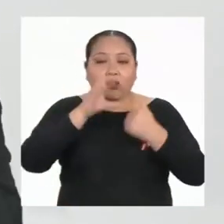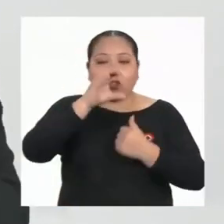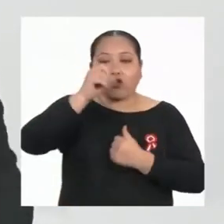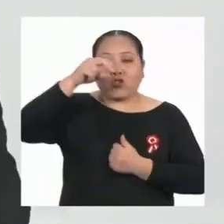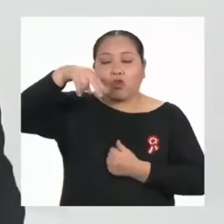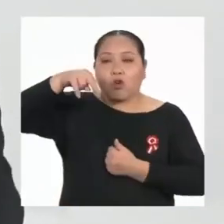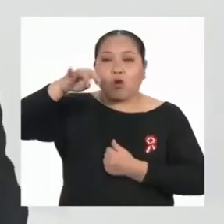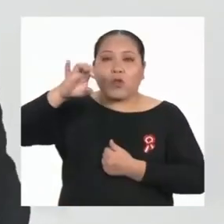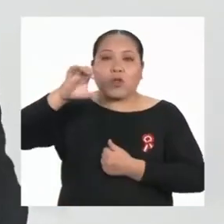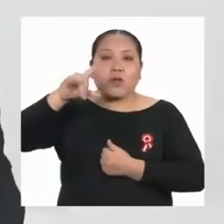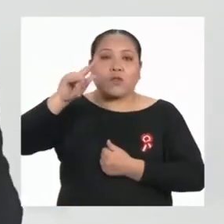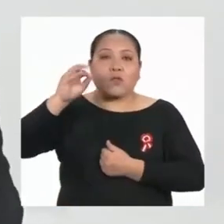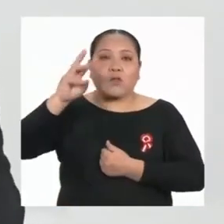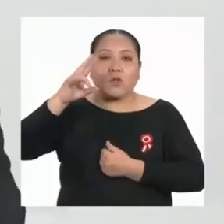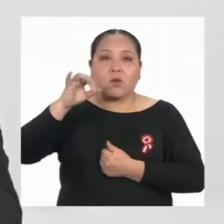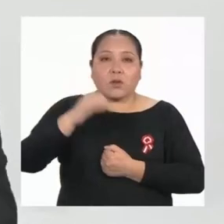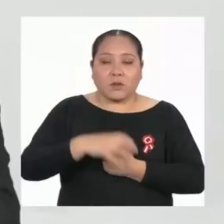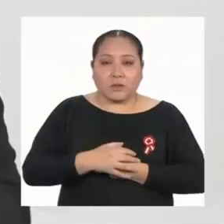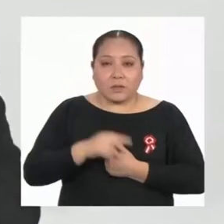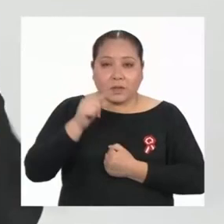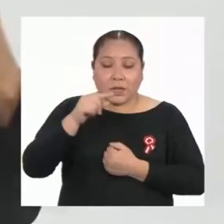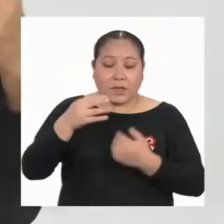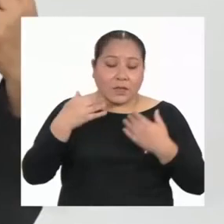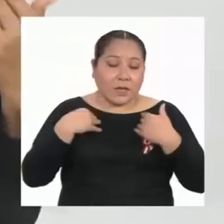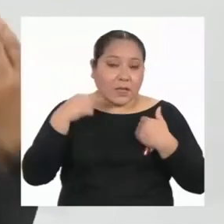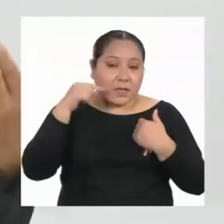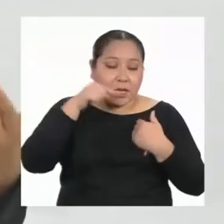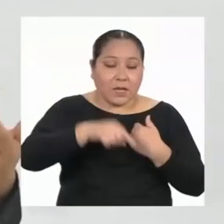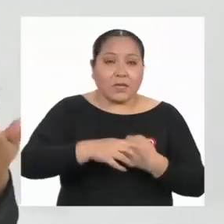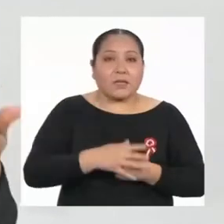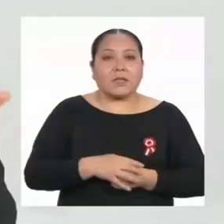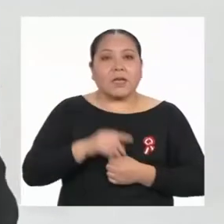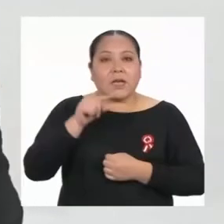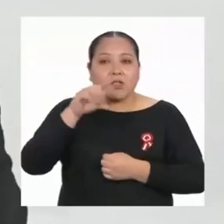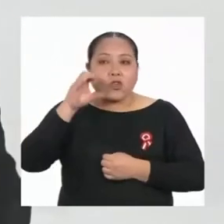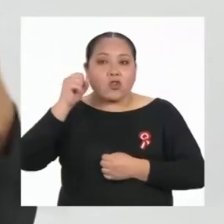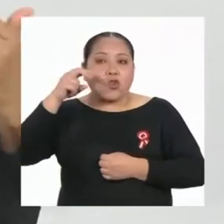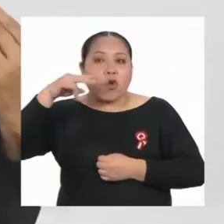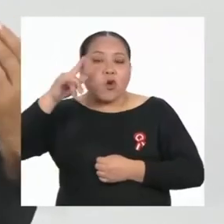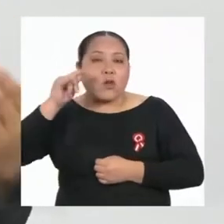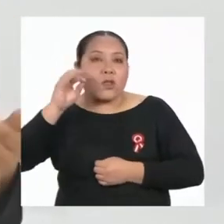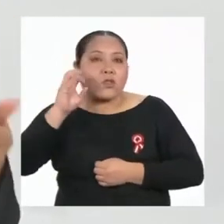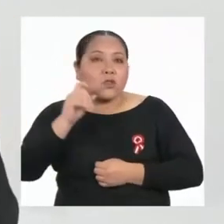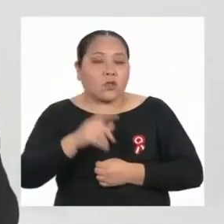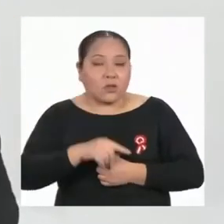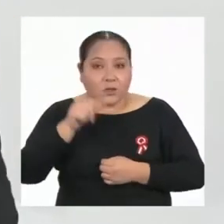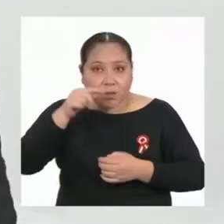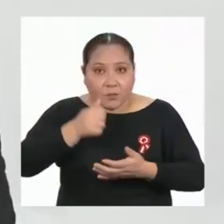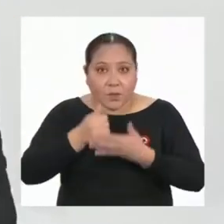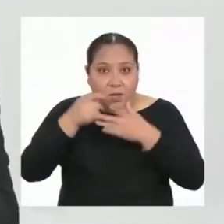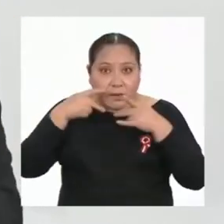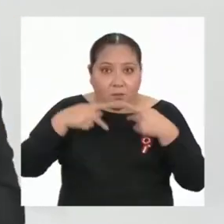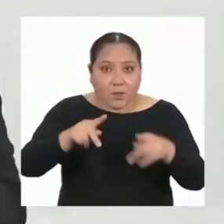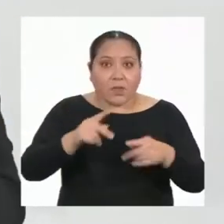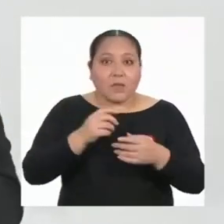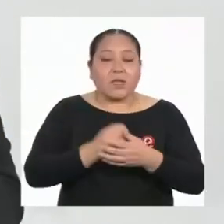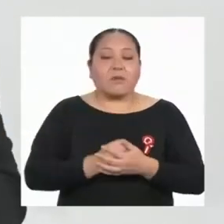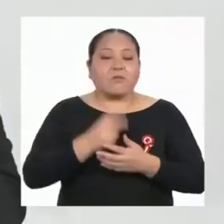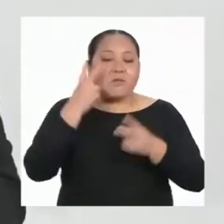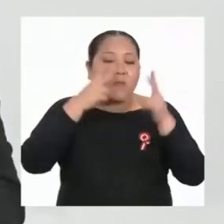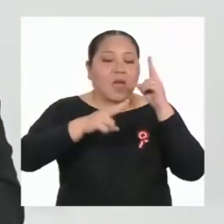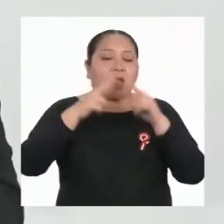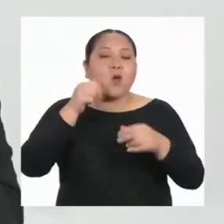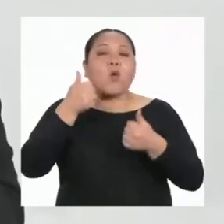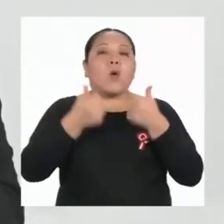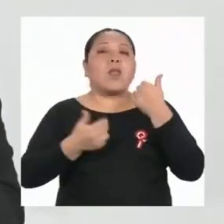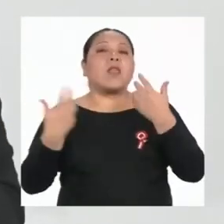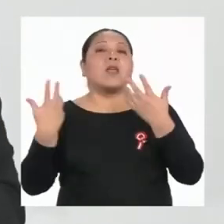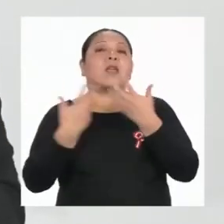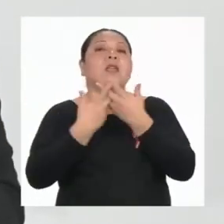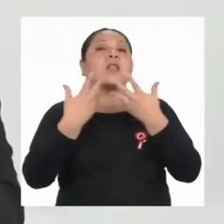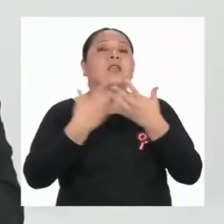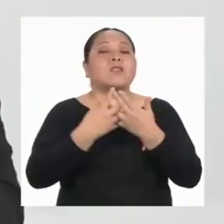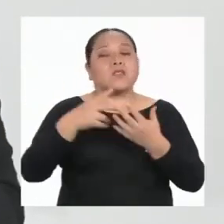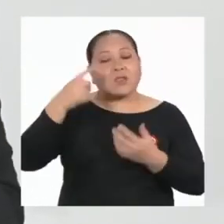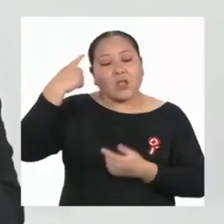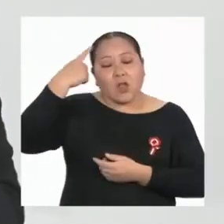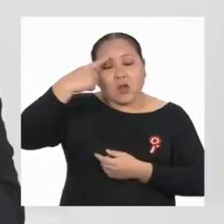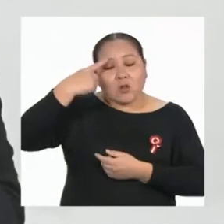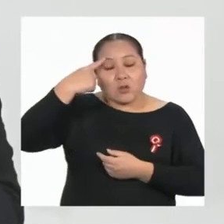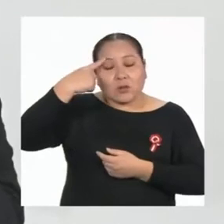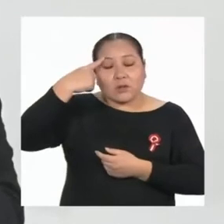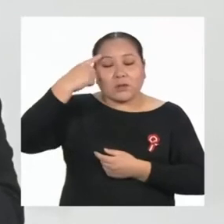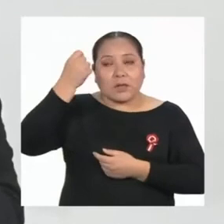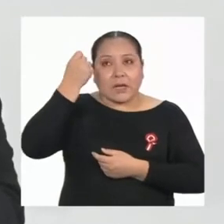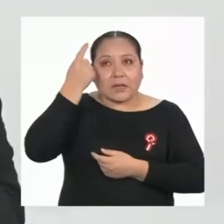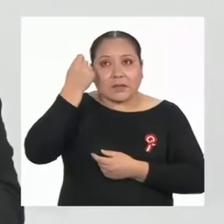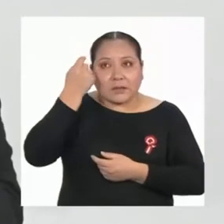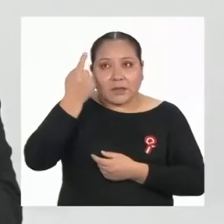textuales que tienen el texto. Estos conectores te permiten establecer las relaciones lógicas que